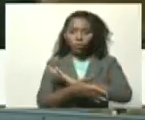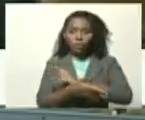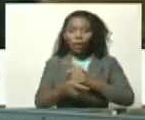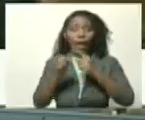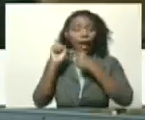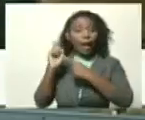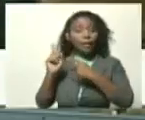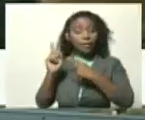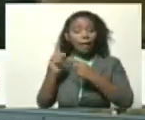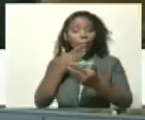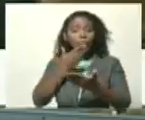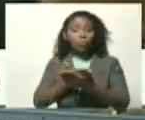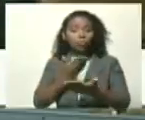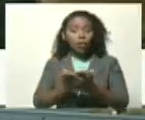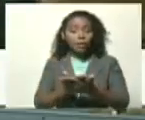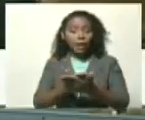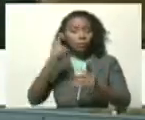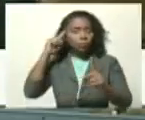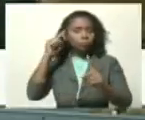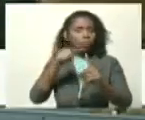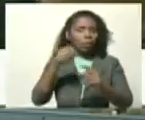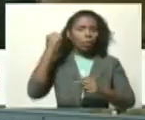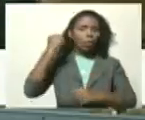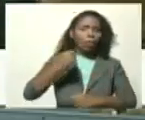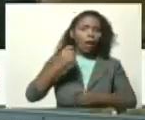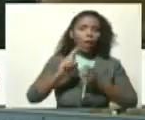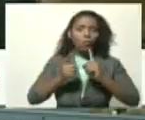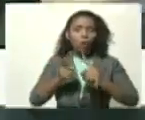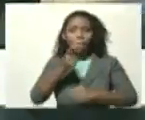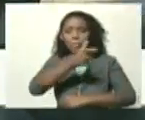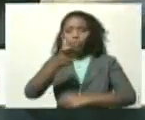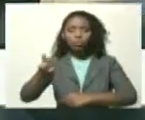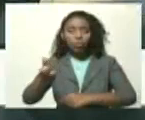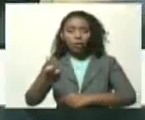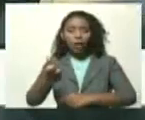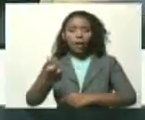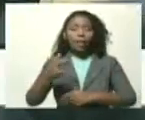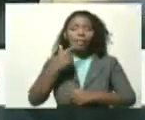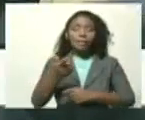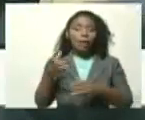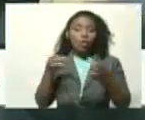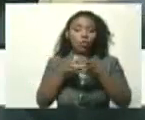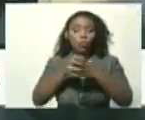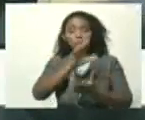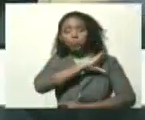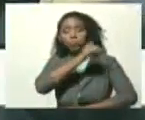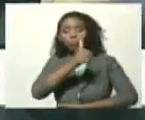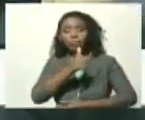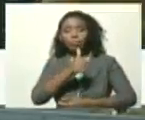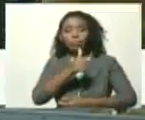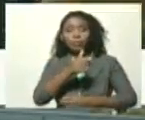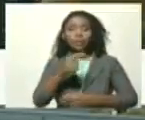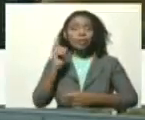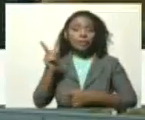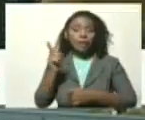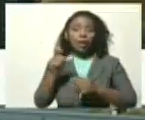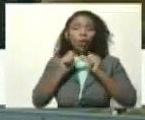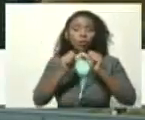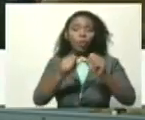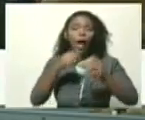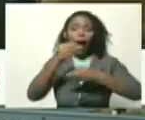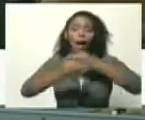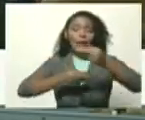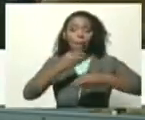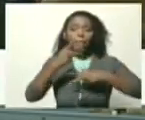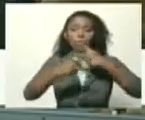efectos de las postulaciones y objeciones de los candidatos o candidatas para la Junta Directiva, se seguirá el